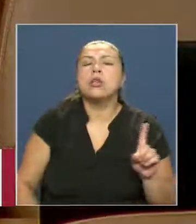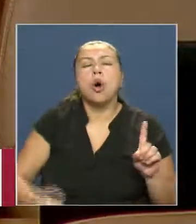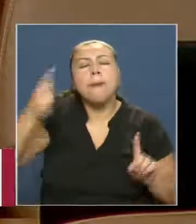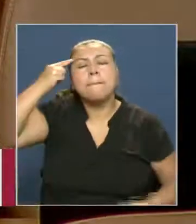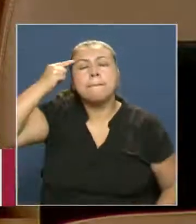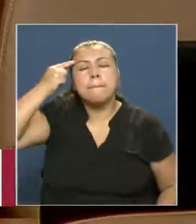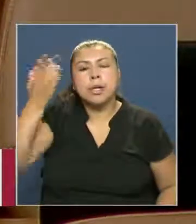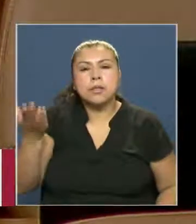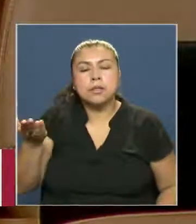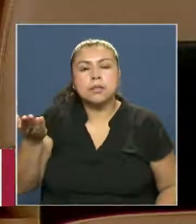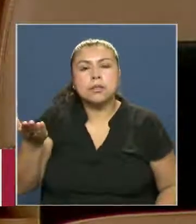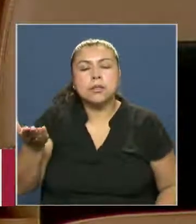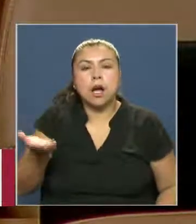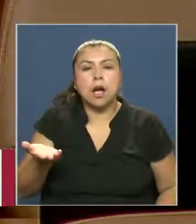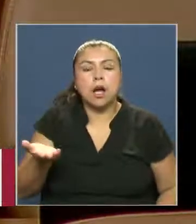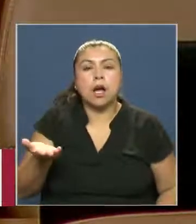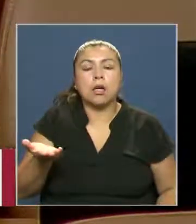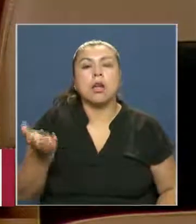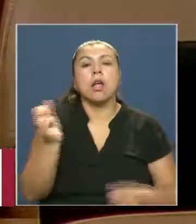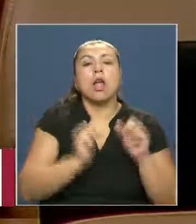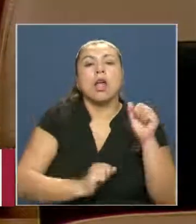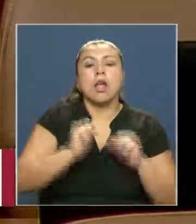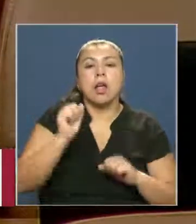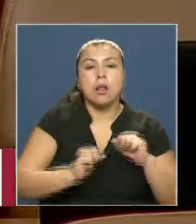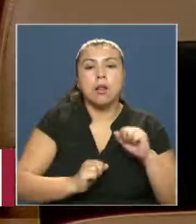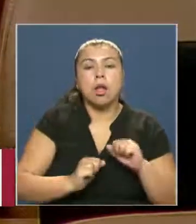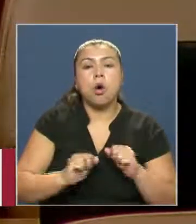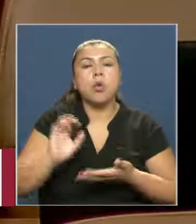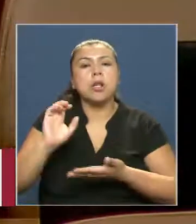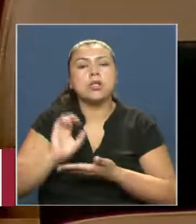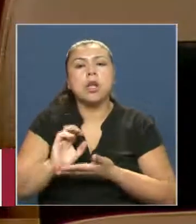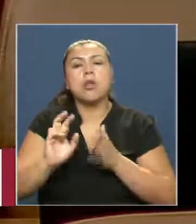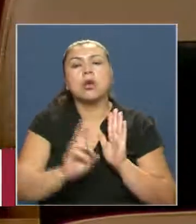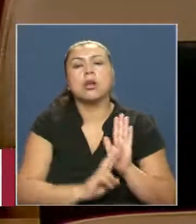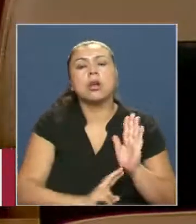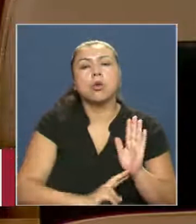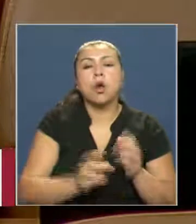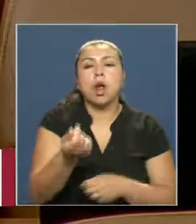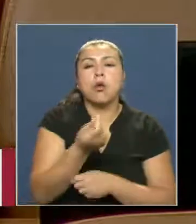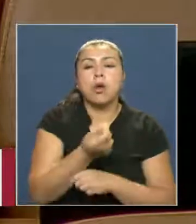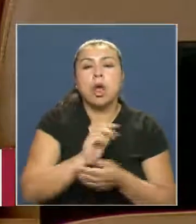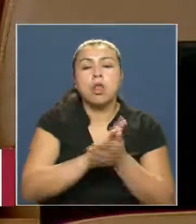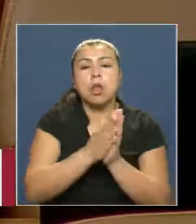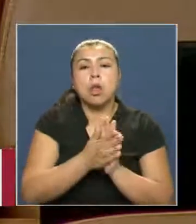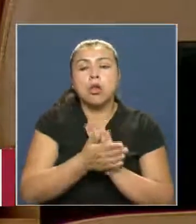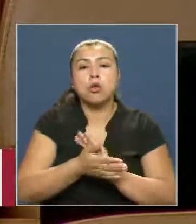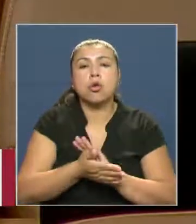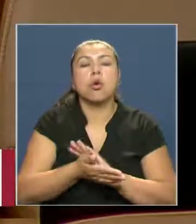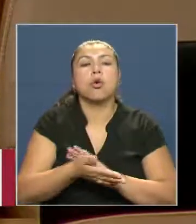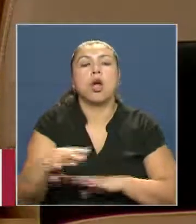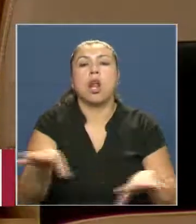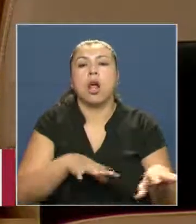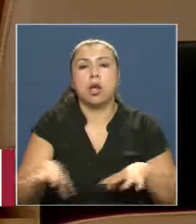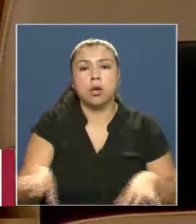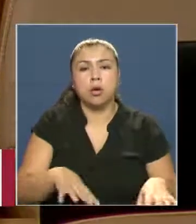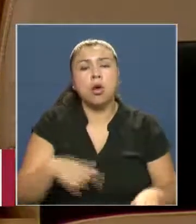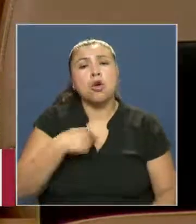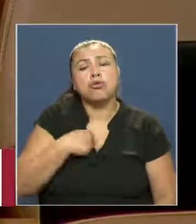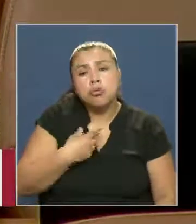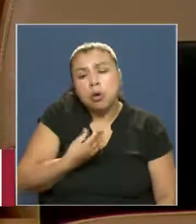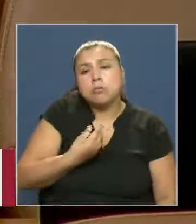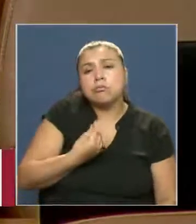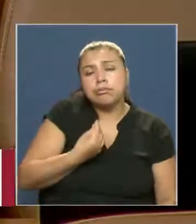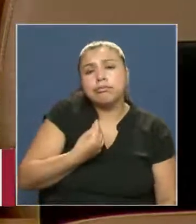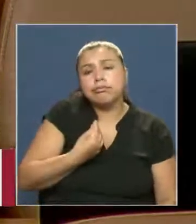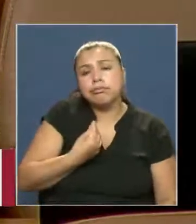pensar por eso en un Estado empresario o en un Estado que regula los precios de todos los productos. Yo le tengo mucho miedo a la regulación